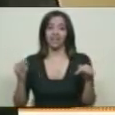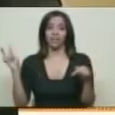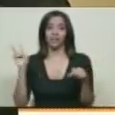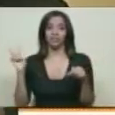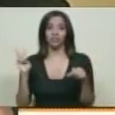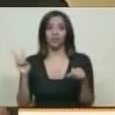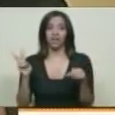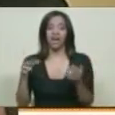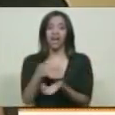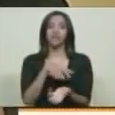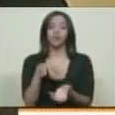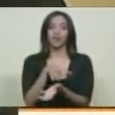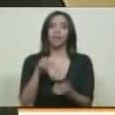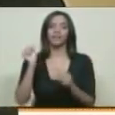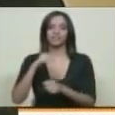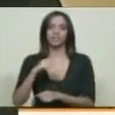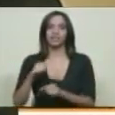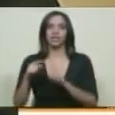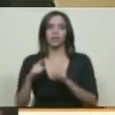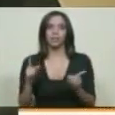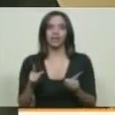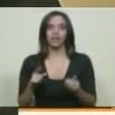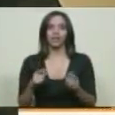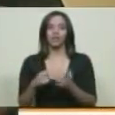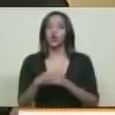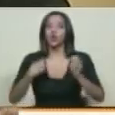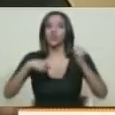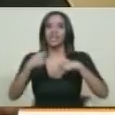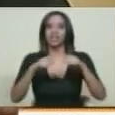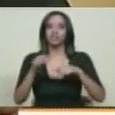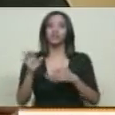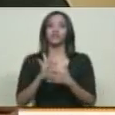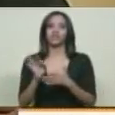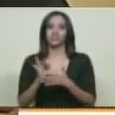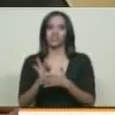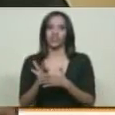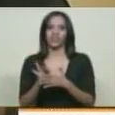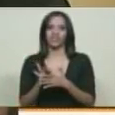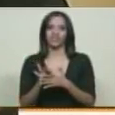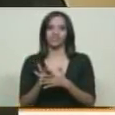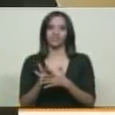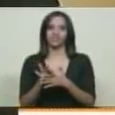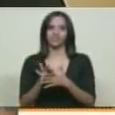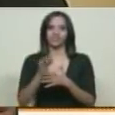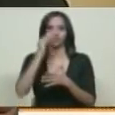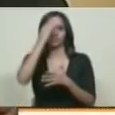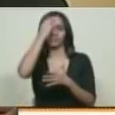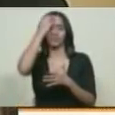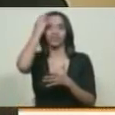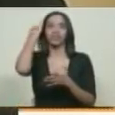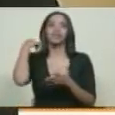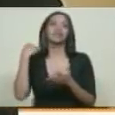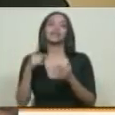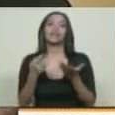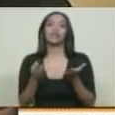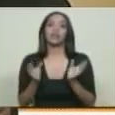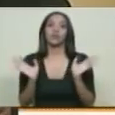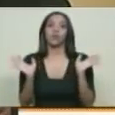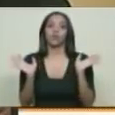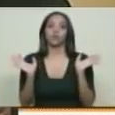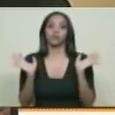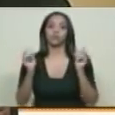hay problemas, sí, pero los negocios funcionan. ¿Eh? Y además con unos márgenes que son